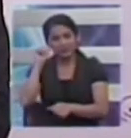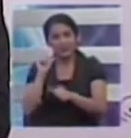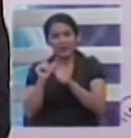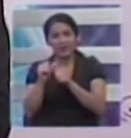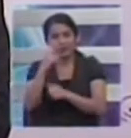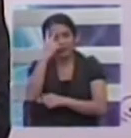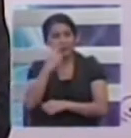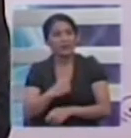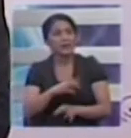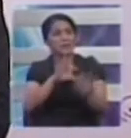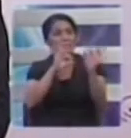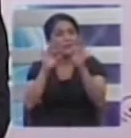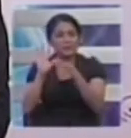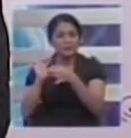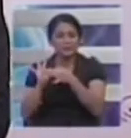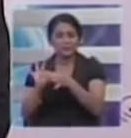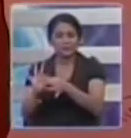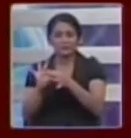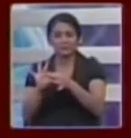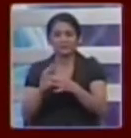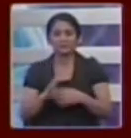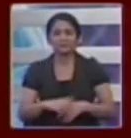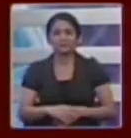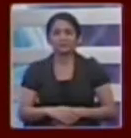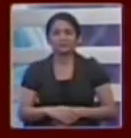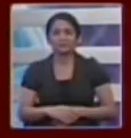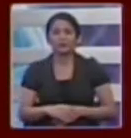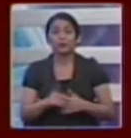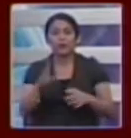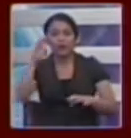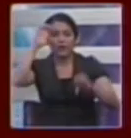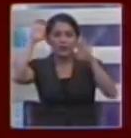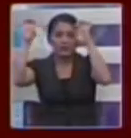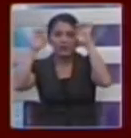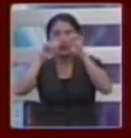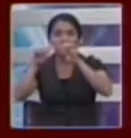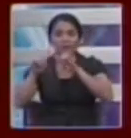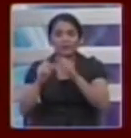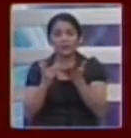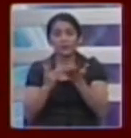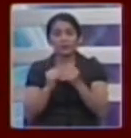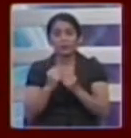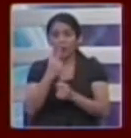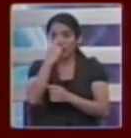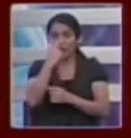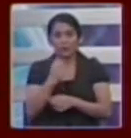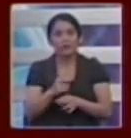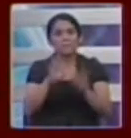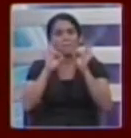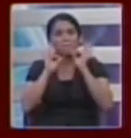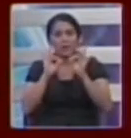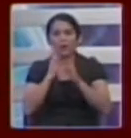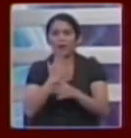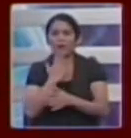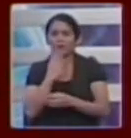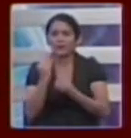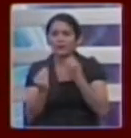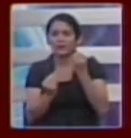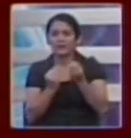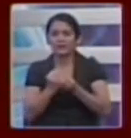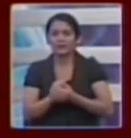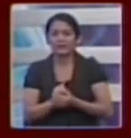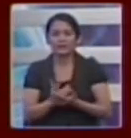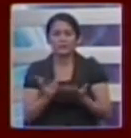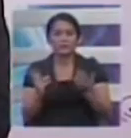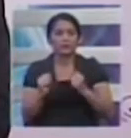logramos en muchas oportunidades. ¿Qué estrategias implementa para poder competir en este negocio? Bueno, siempre es estar pendiente del